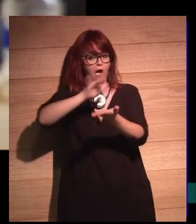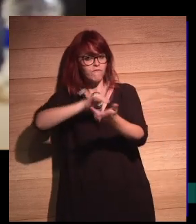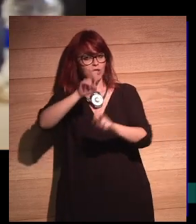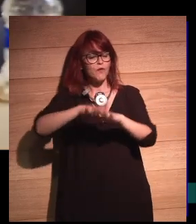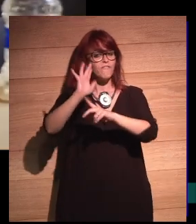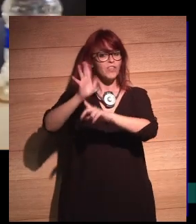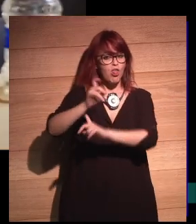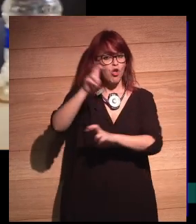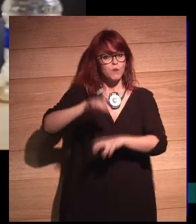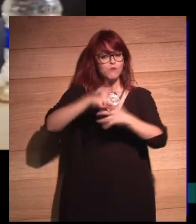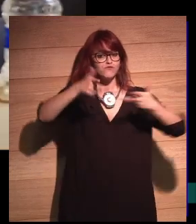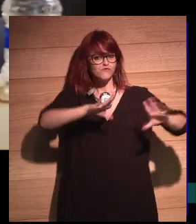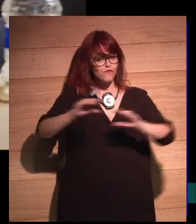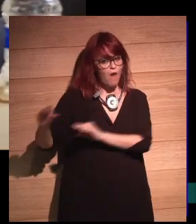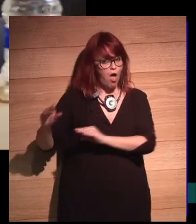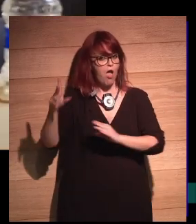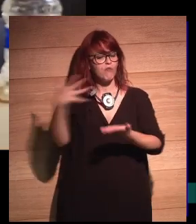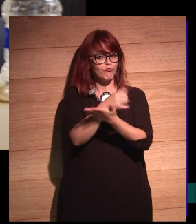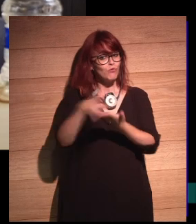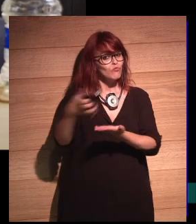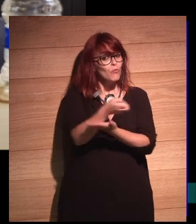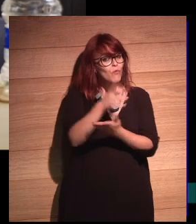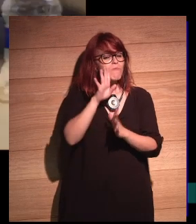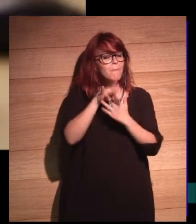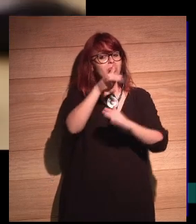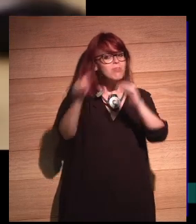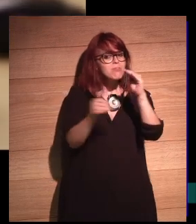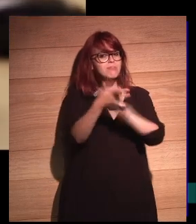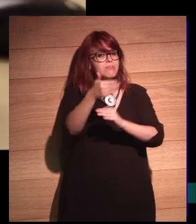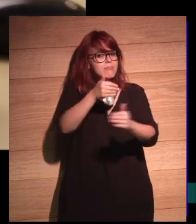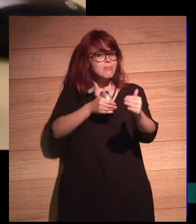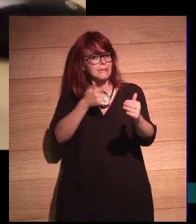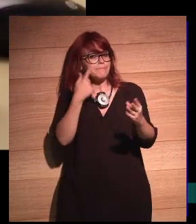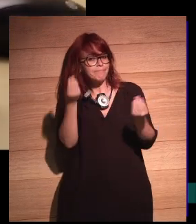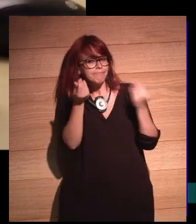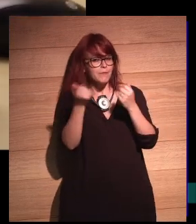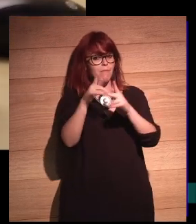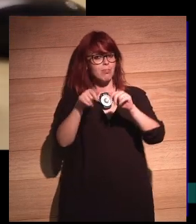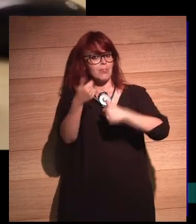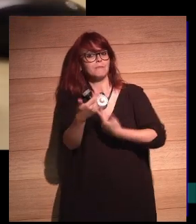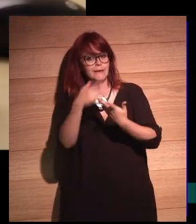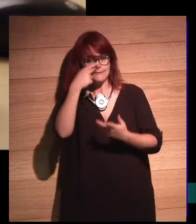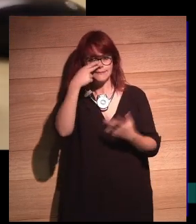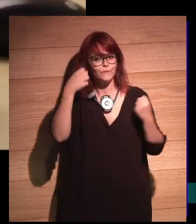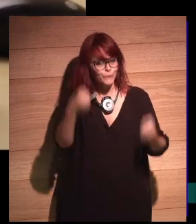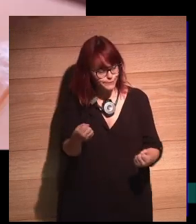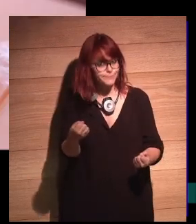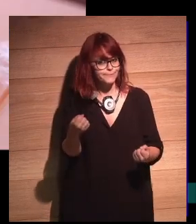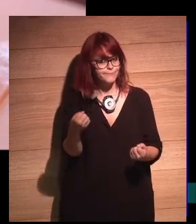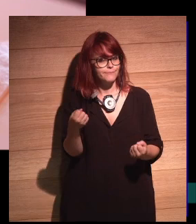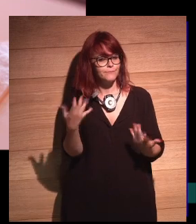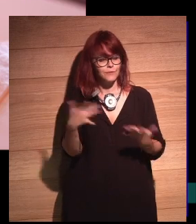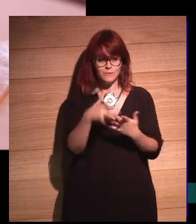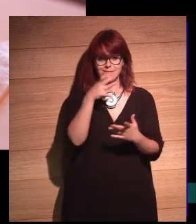un ventilador, hay un sofá, pero lo que pasa debajo o detrás, digamos, es lo interesante.